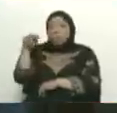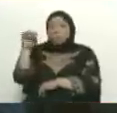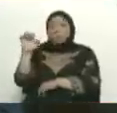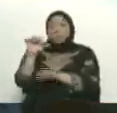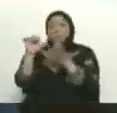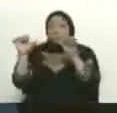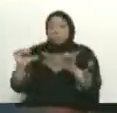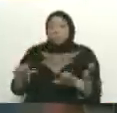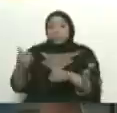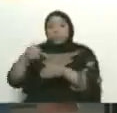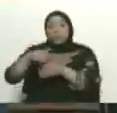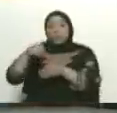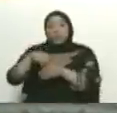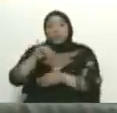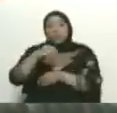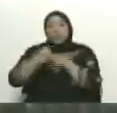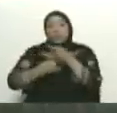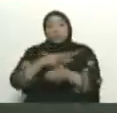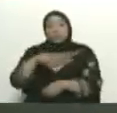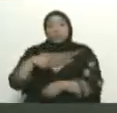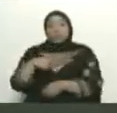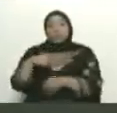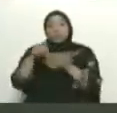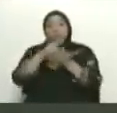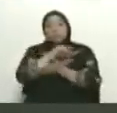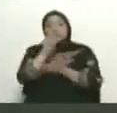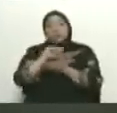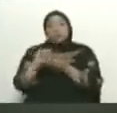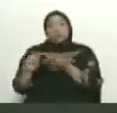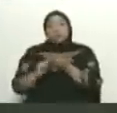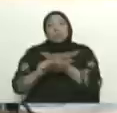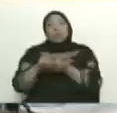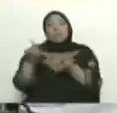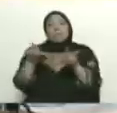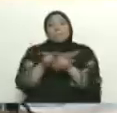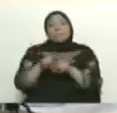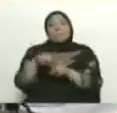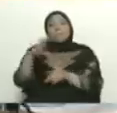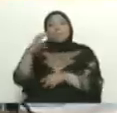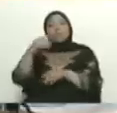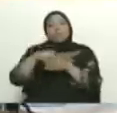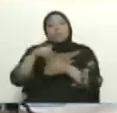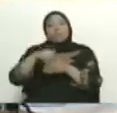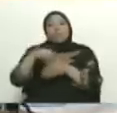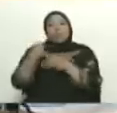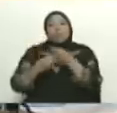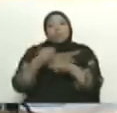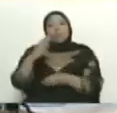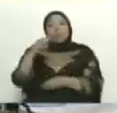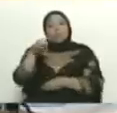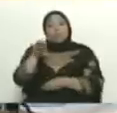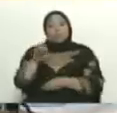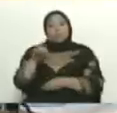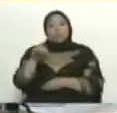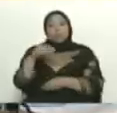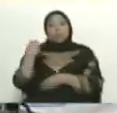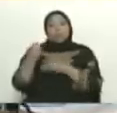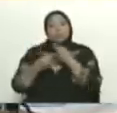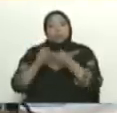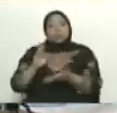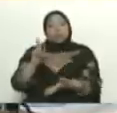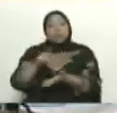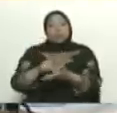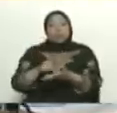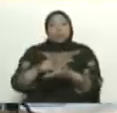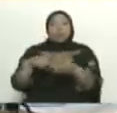es el sistema electoral que Tibisay Lucena diseñó. Serán las elecciones primarias, si llega a ocurrir que el Consejo Nacional Electoral que se las haga, serán